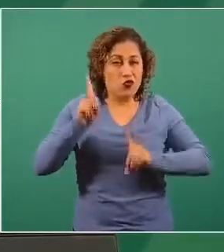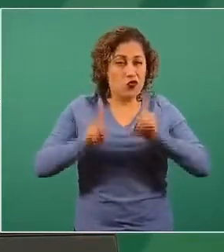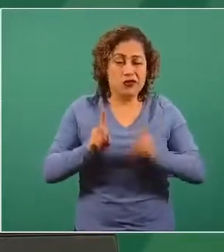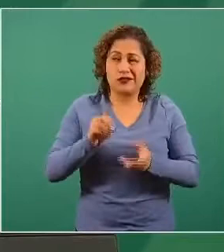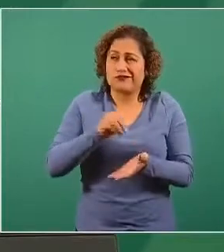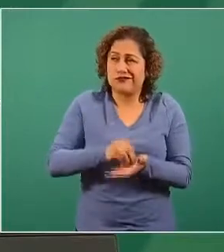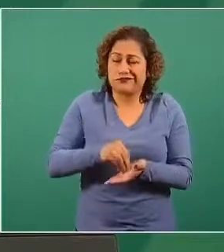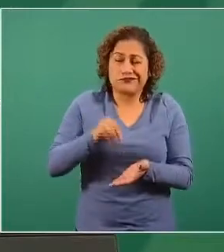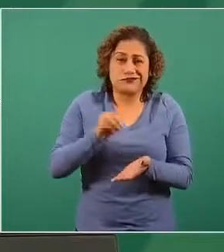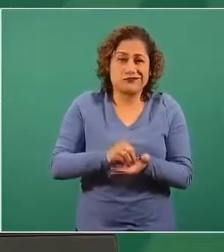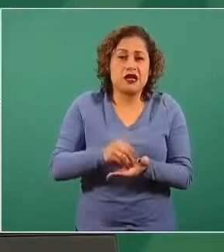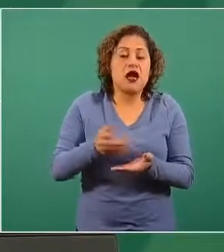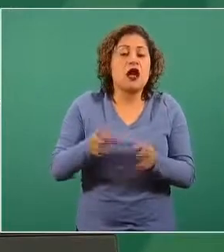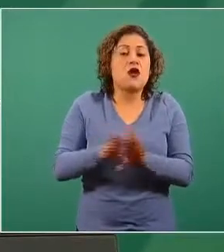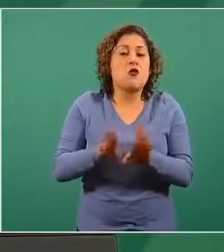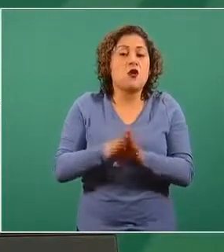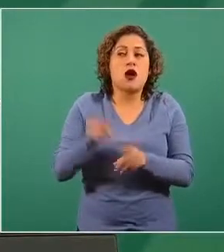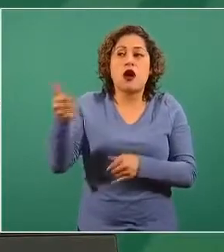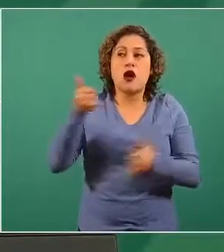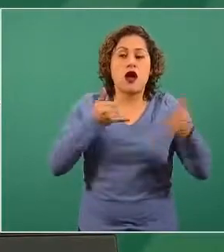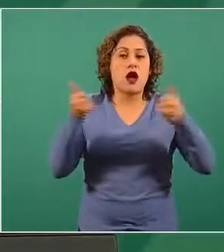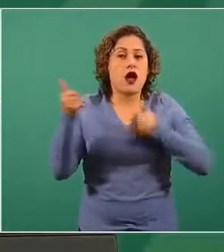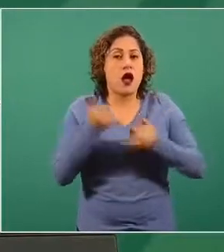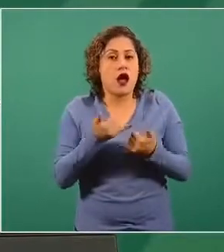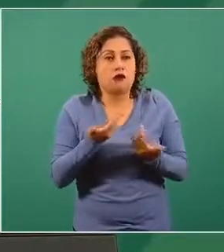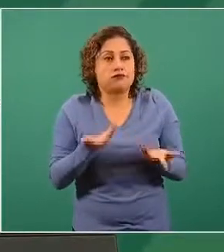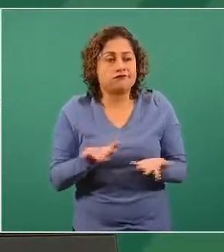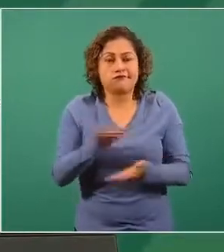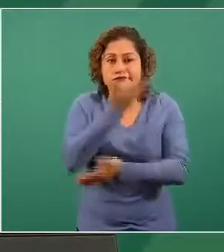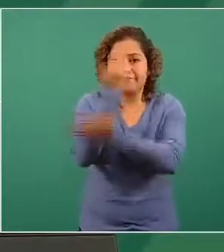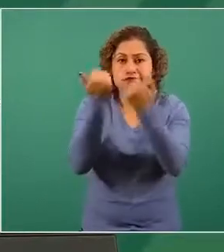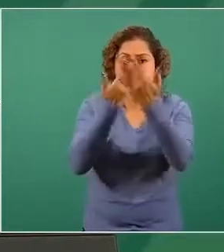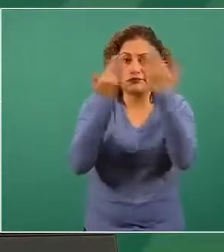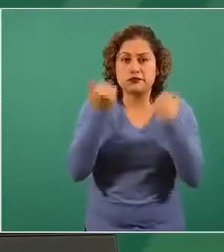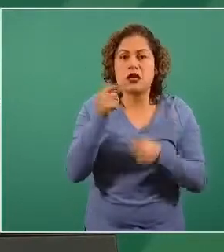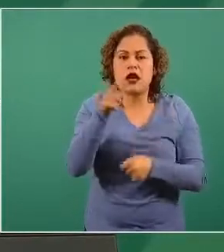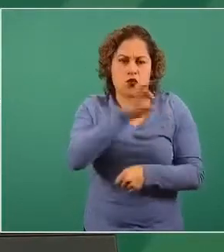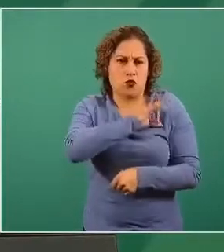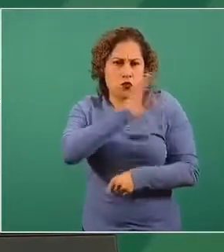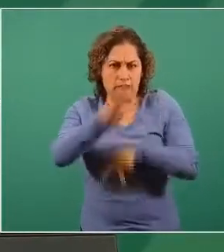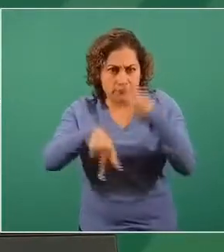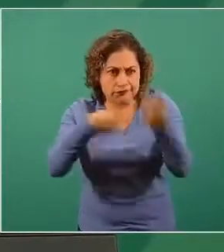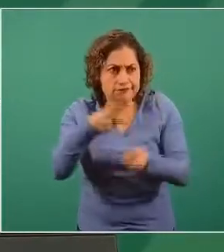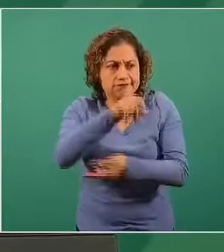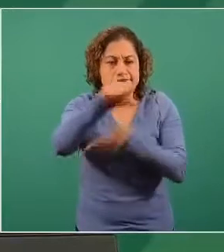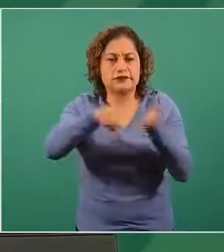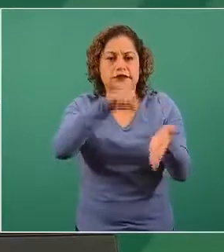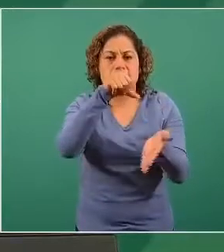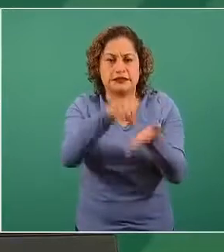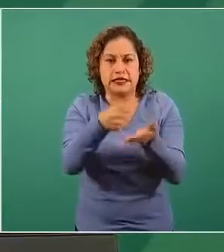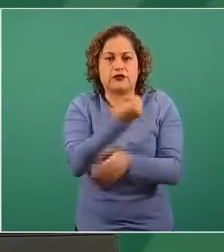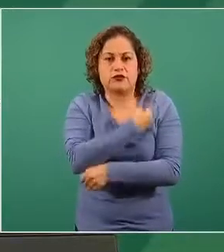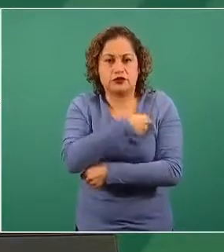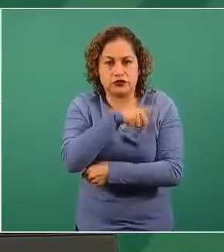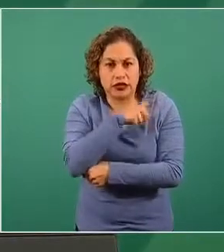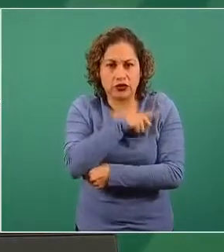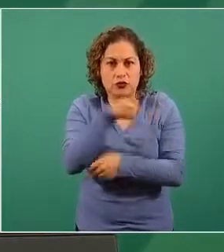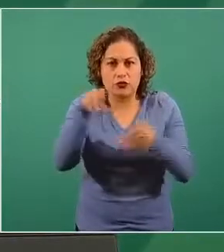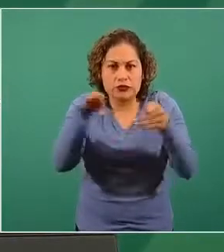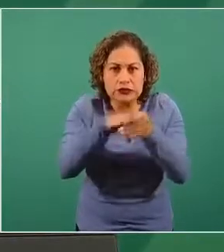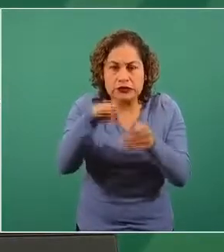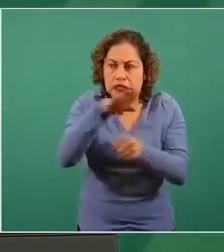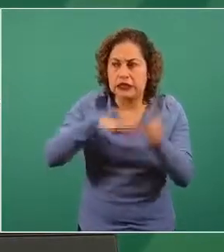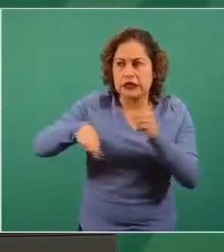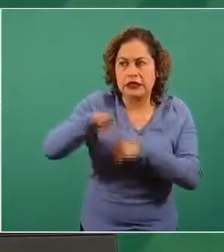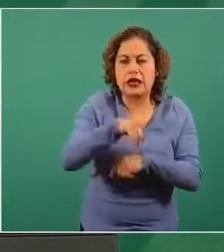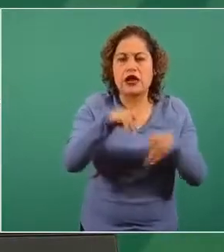a solicitar la información, ahí les van a dar la mejor información posible, la que está más ahí en el terreno, la que tiene la vacuna, las que